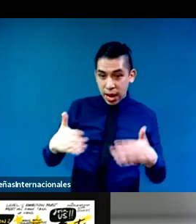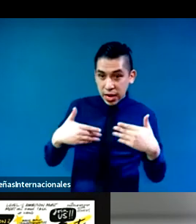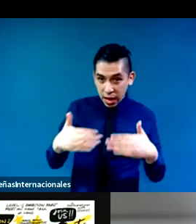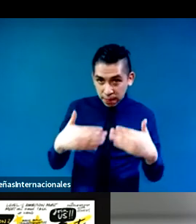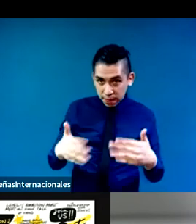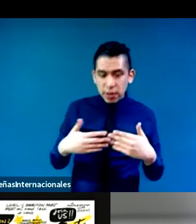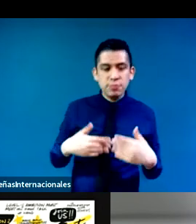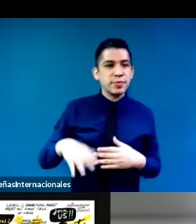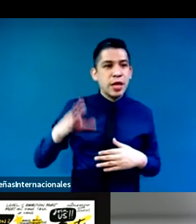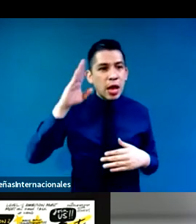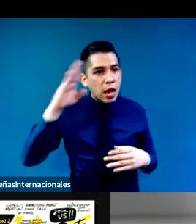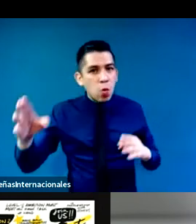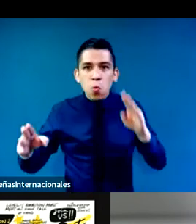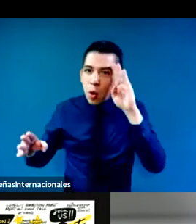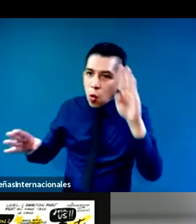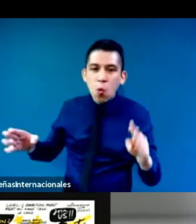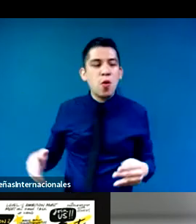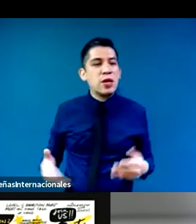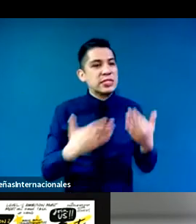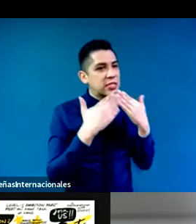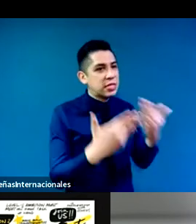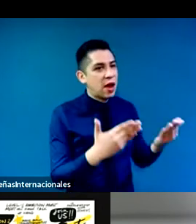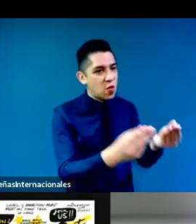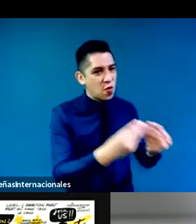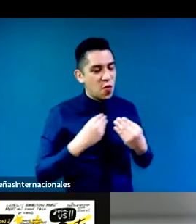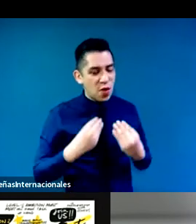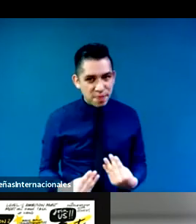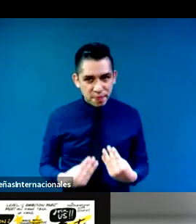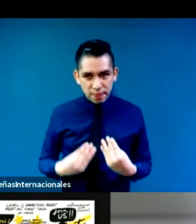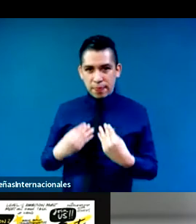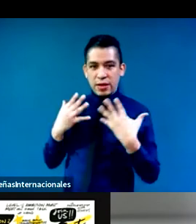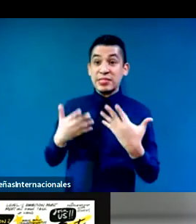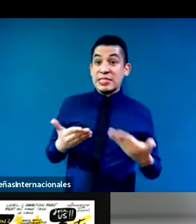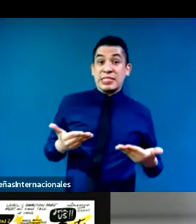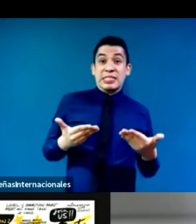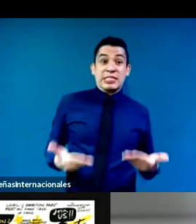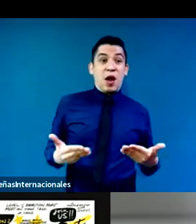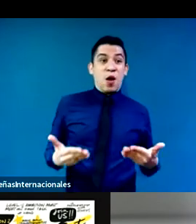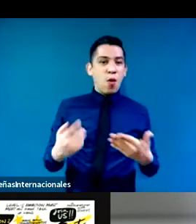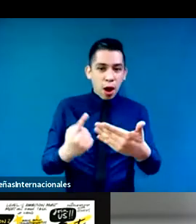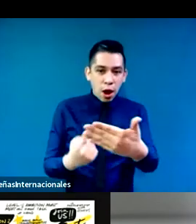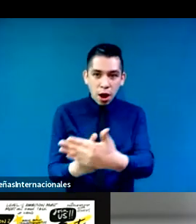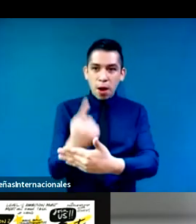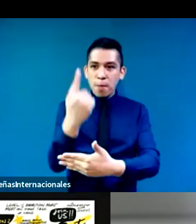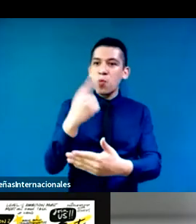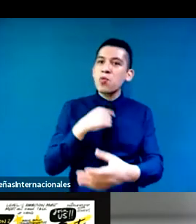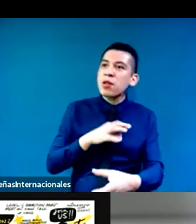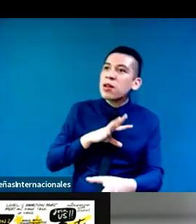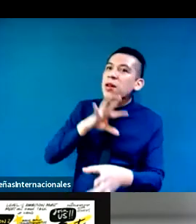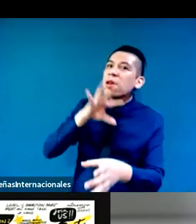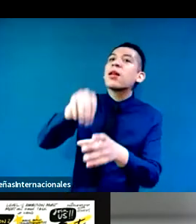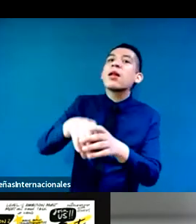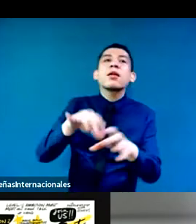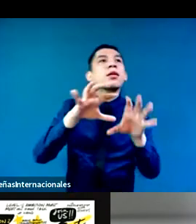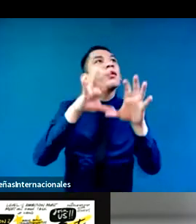vida. Al igual, agradezco por la oportunidad brindada en este panel internacional. Es un